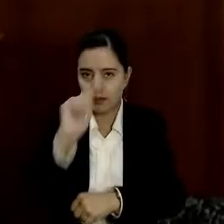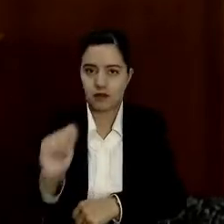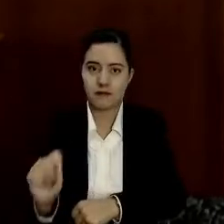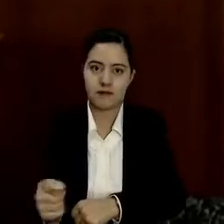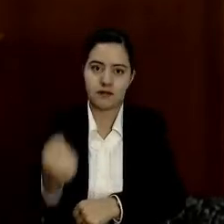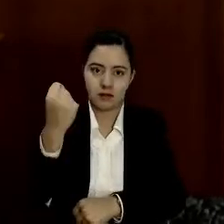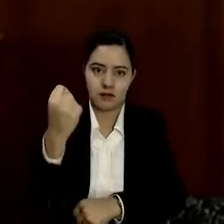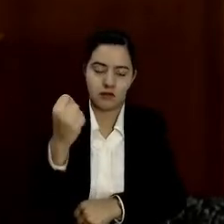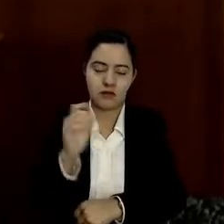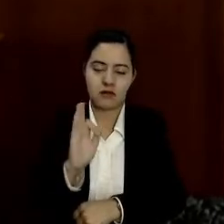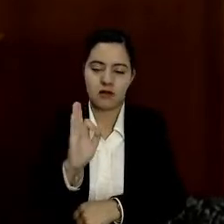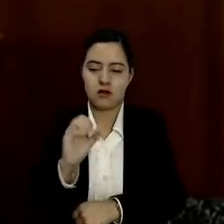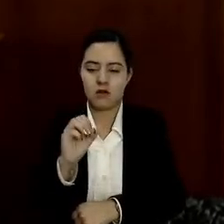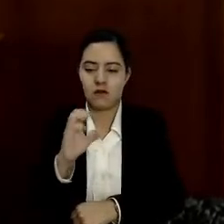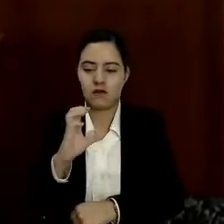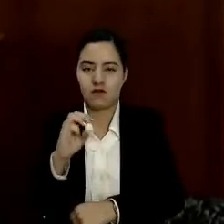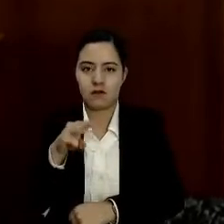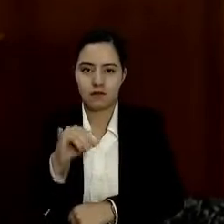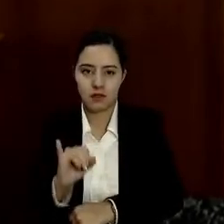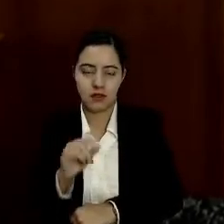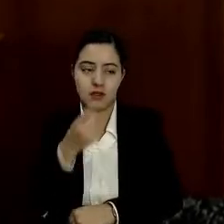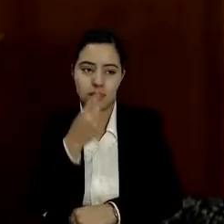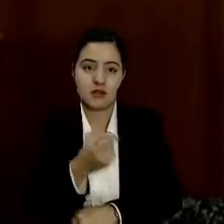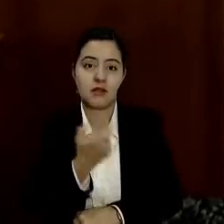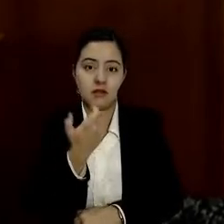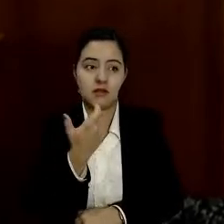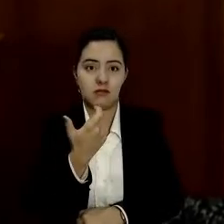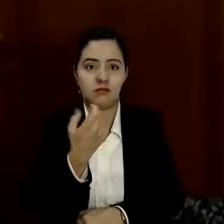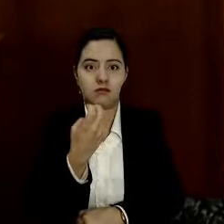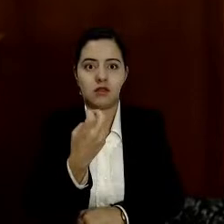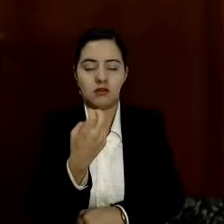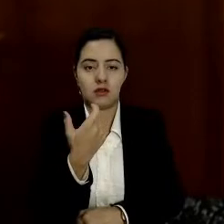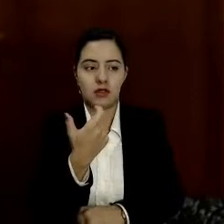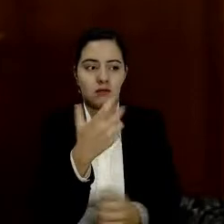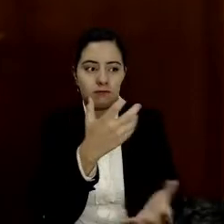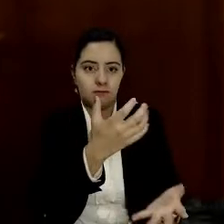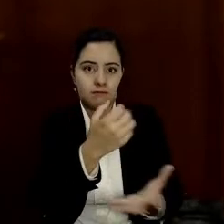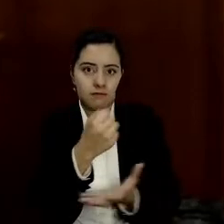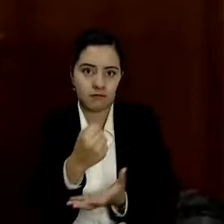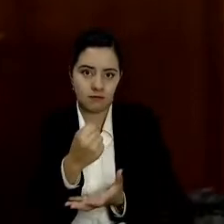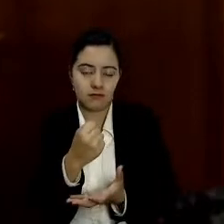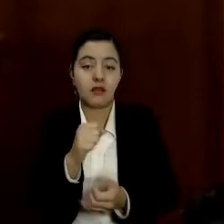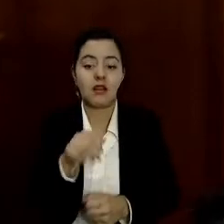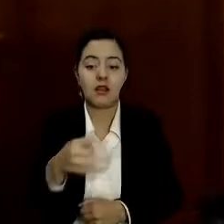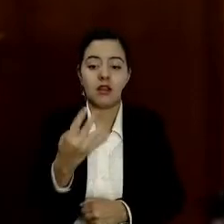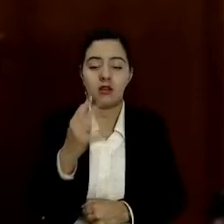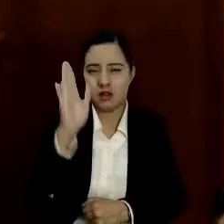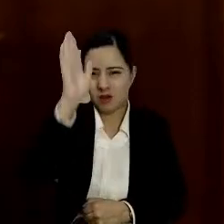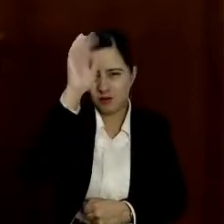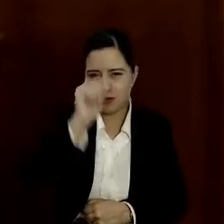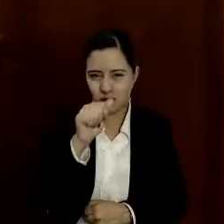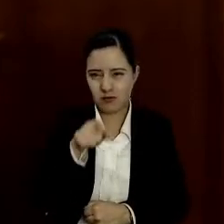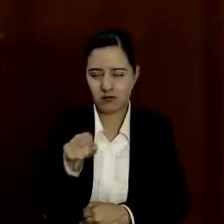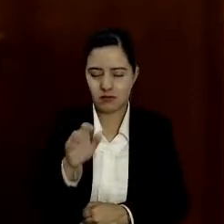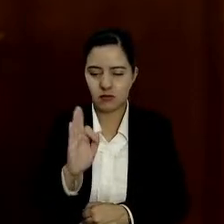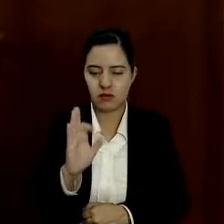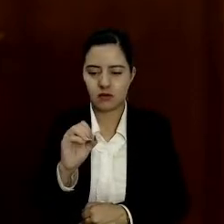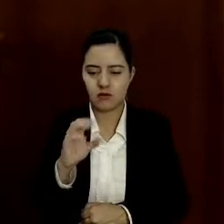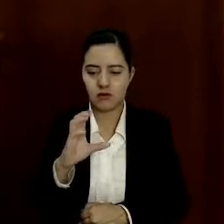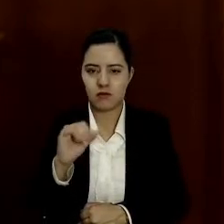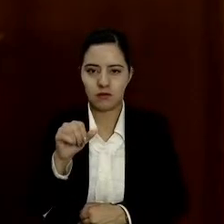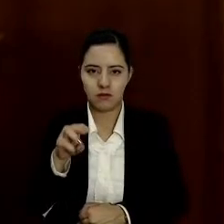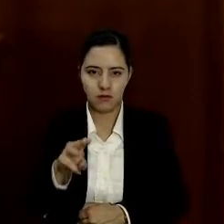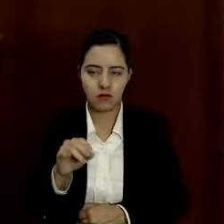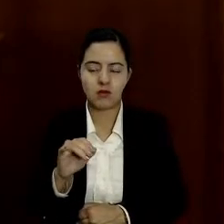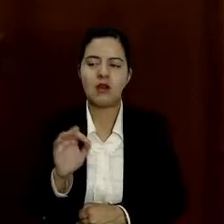FONDIC. Es necesario recordar que de esos 14 contratos operados por el FONDIC, 3 fueron adjudicados de